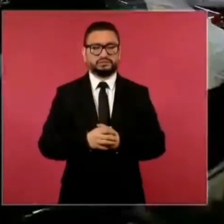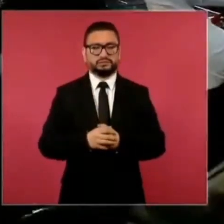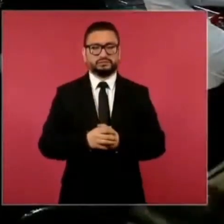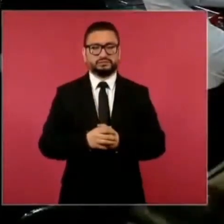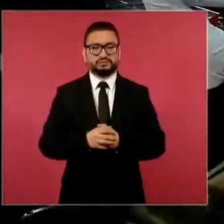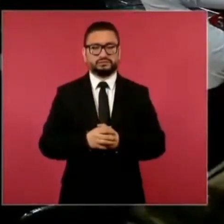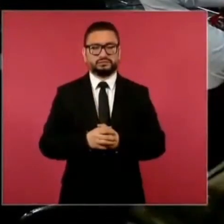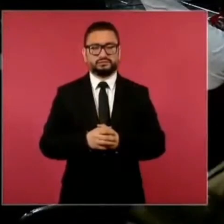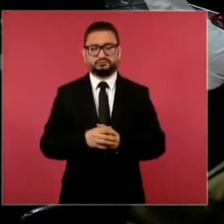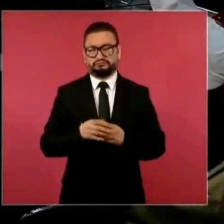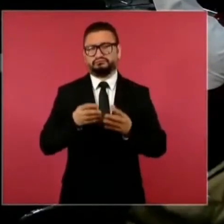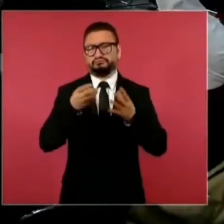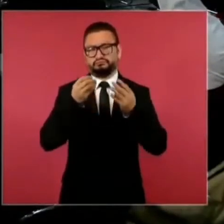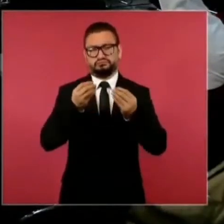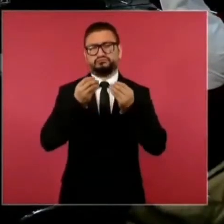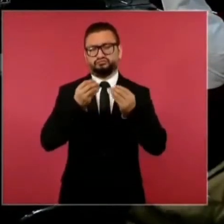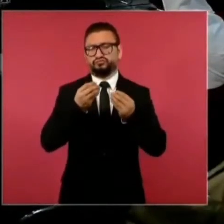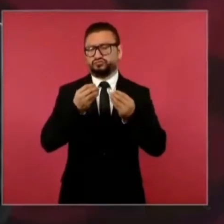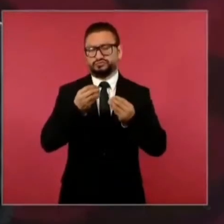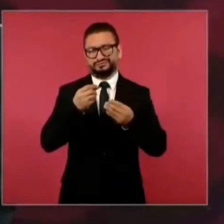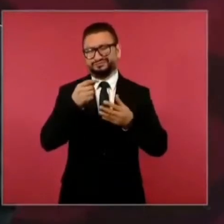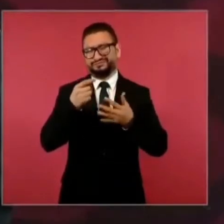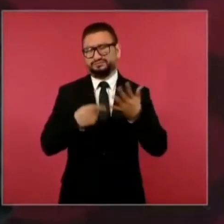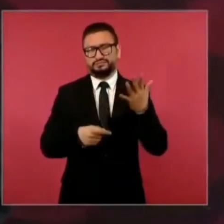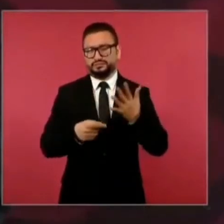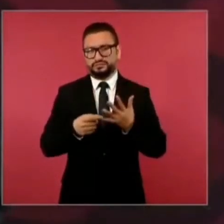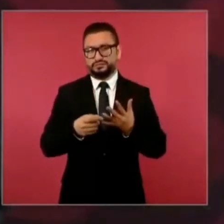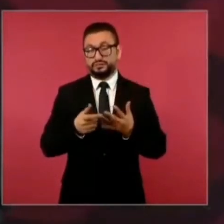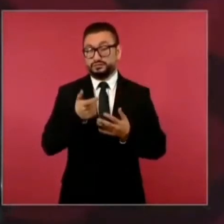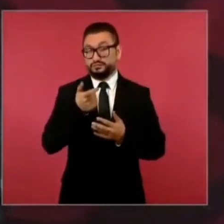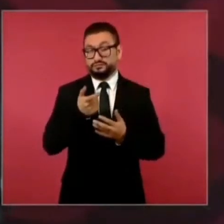pues un número considerable y además muchísimo,